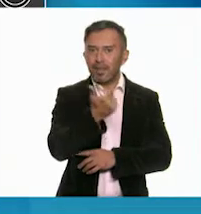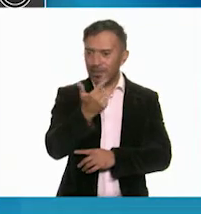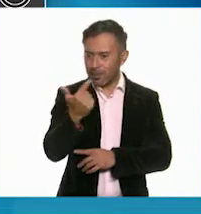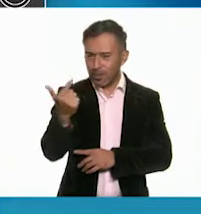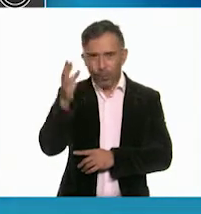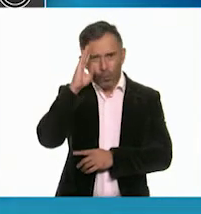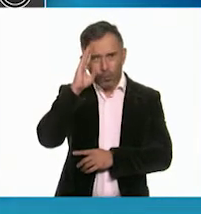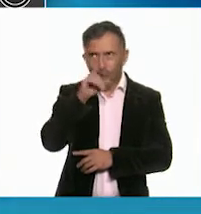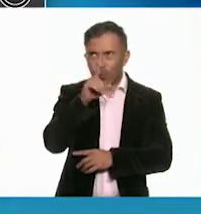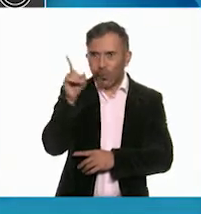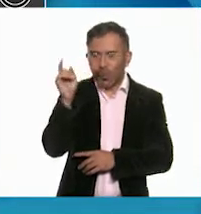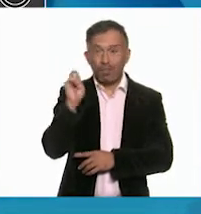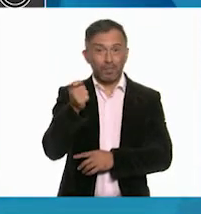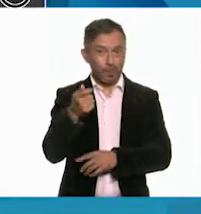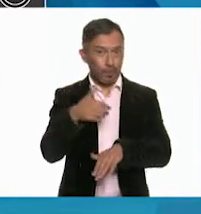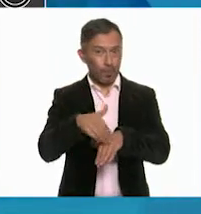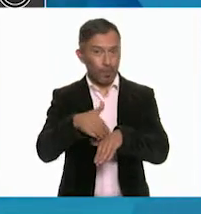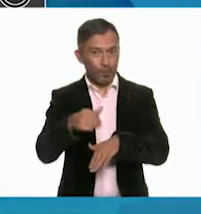suerte.